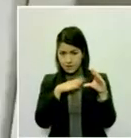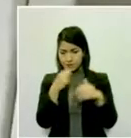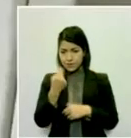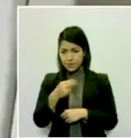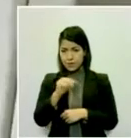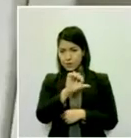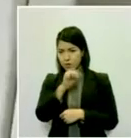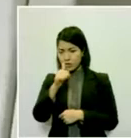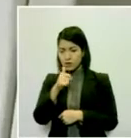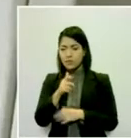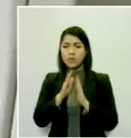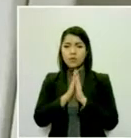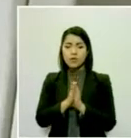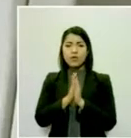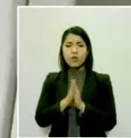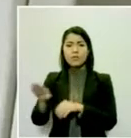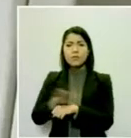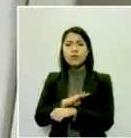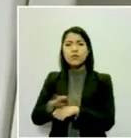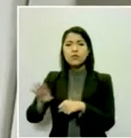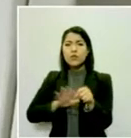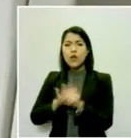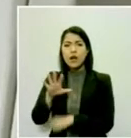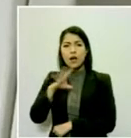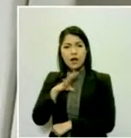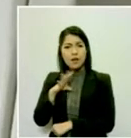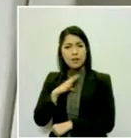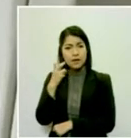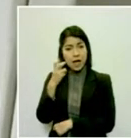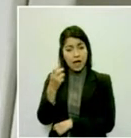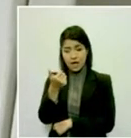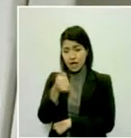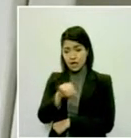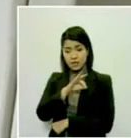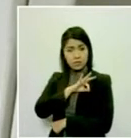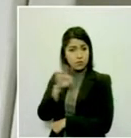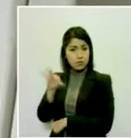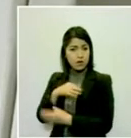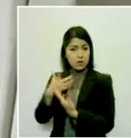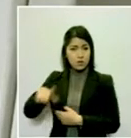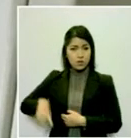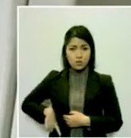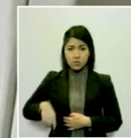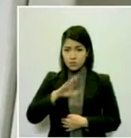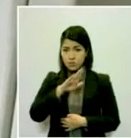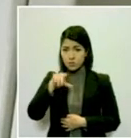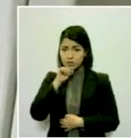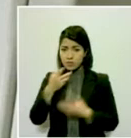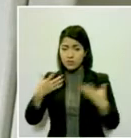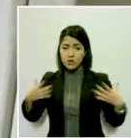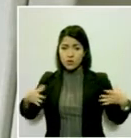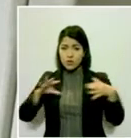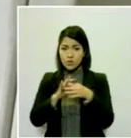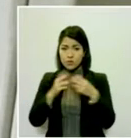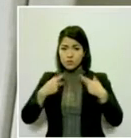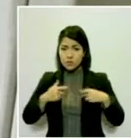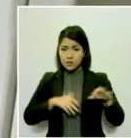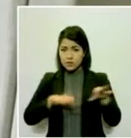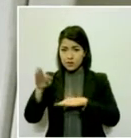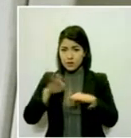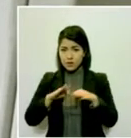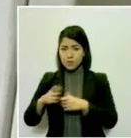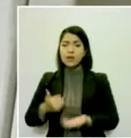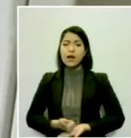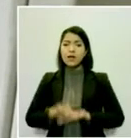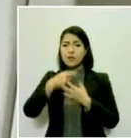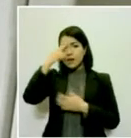La siguiente, por favor. ¿Qué beneficios? Con este método de pago, el gobierno de Michoacán, de la mano de los trabajadores, contribuyen a